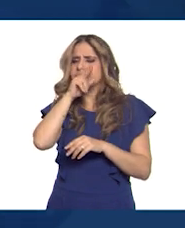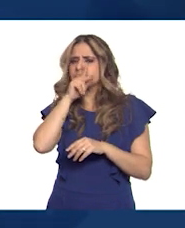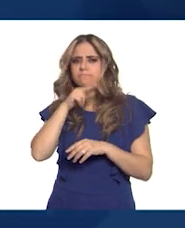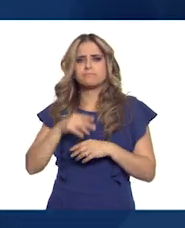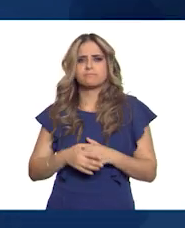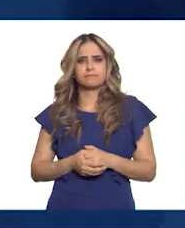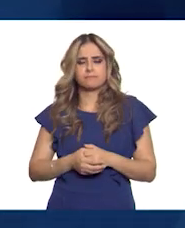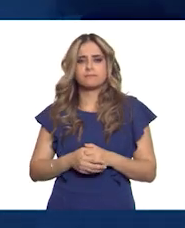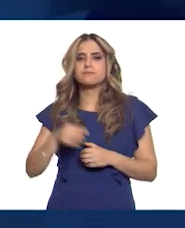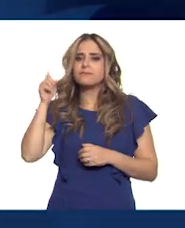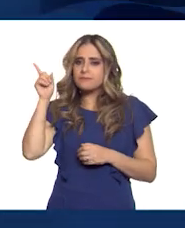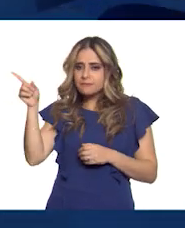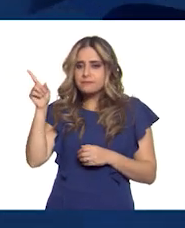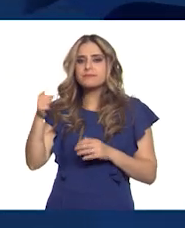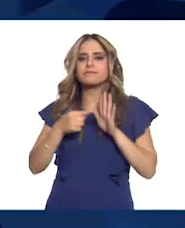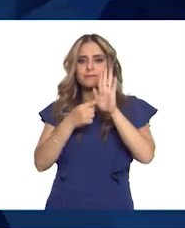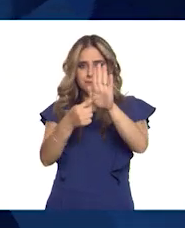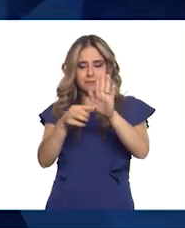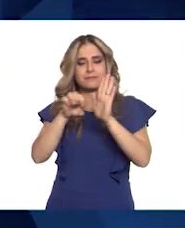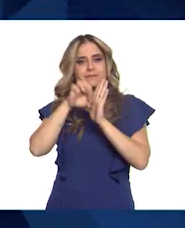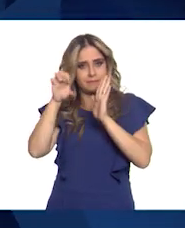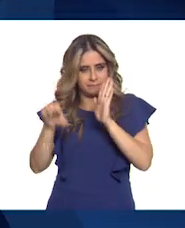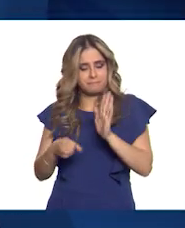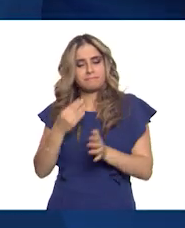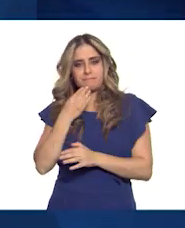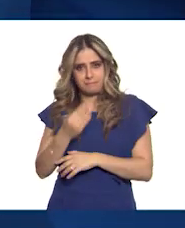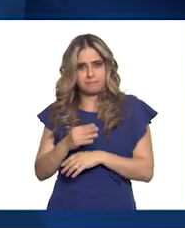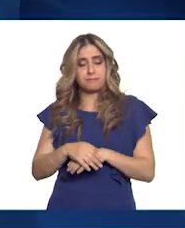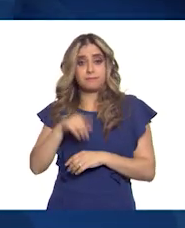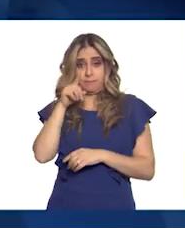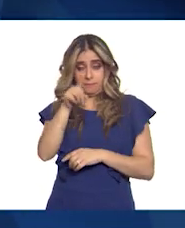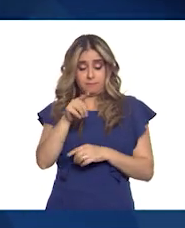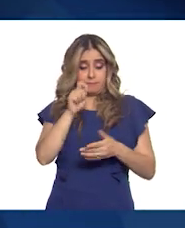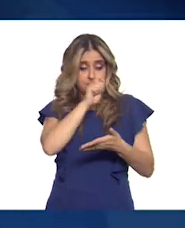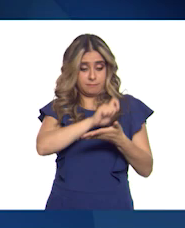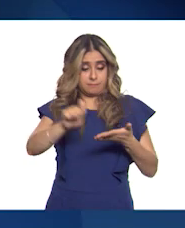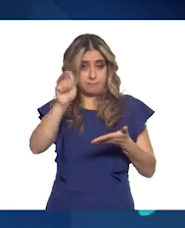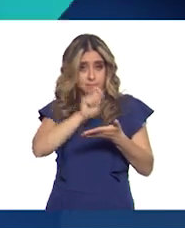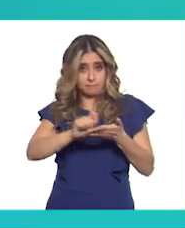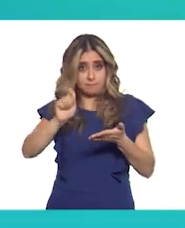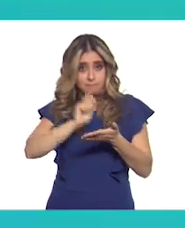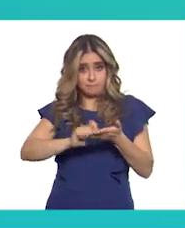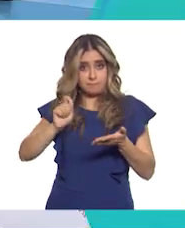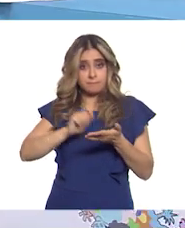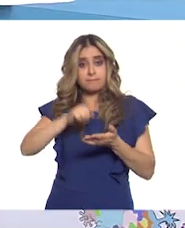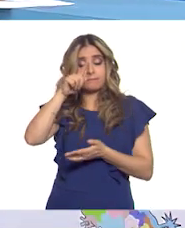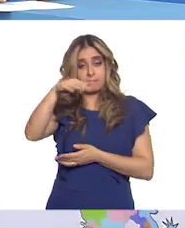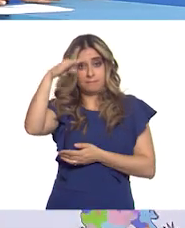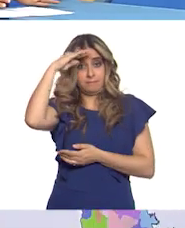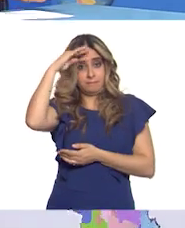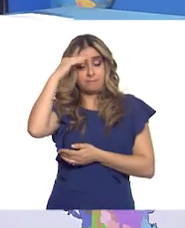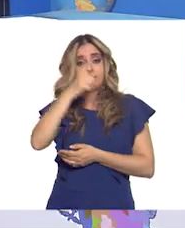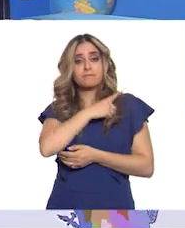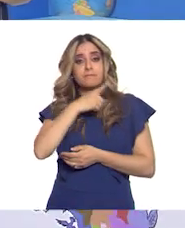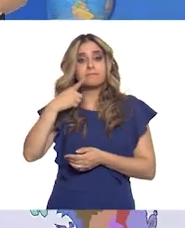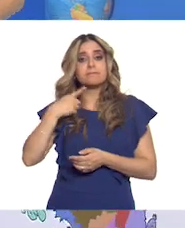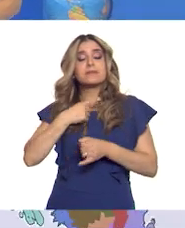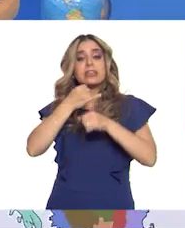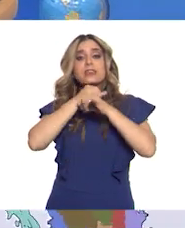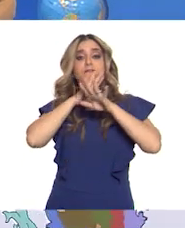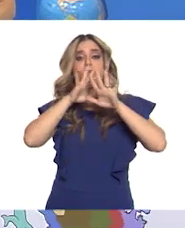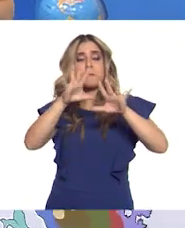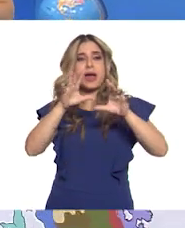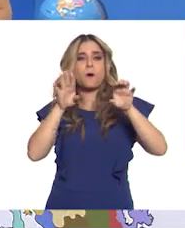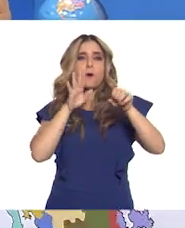hecho, esto nos sirve muy bien como ejemplo. Al planear el texto, es posible que consideremos que cierta información queda mejor en un